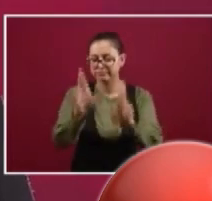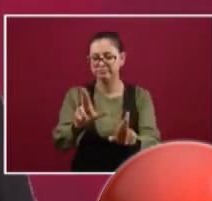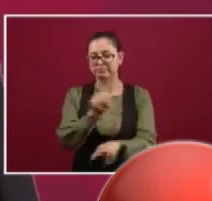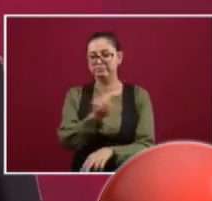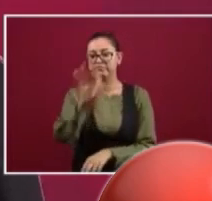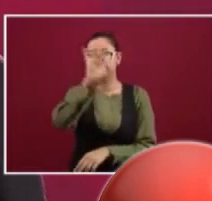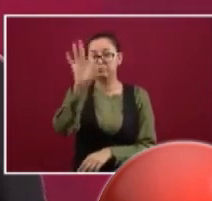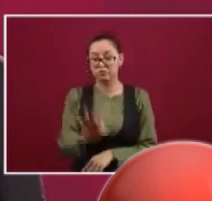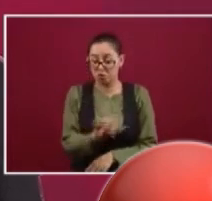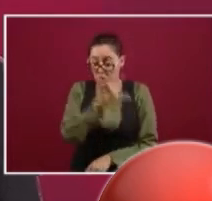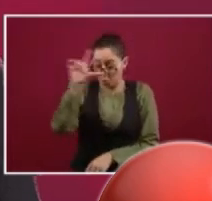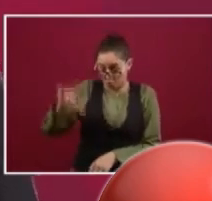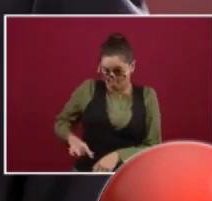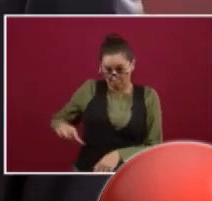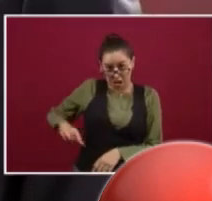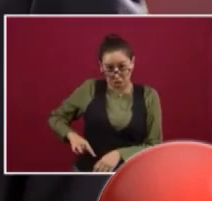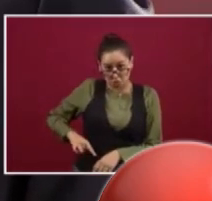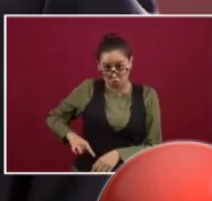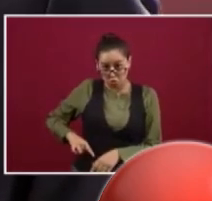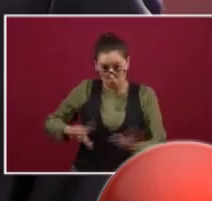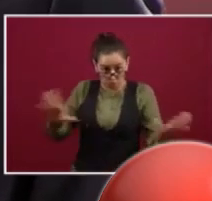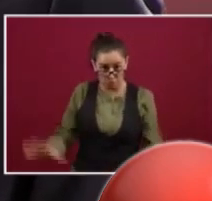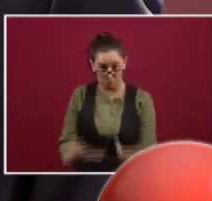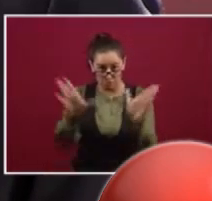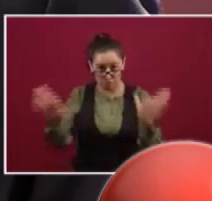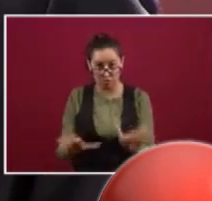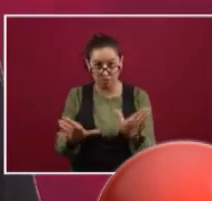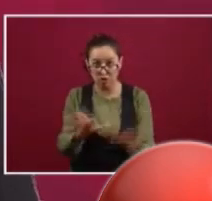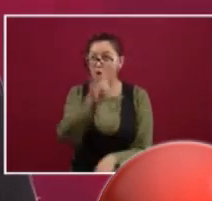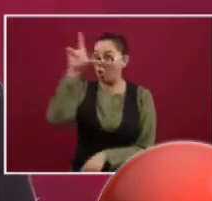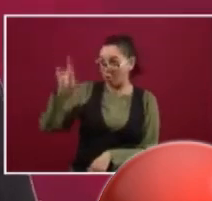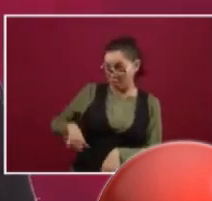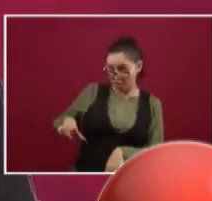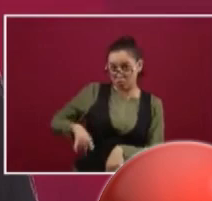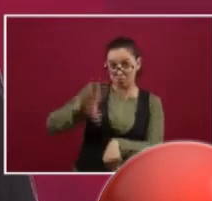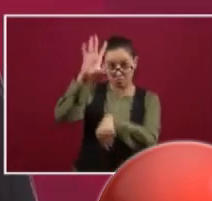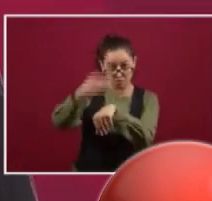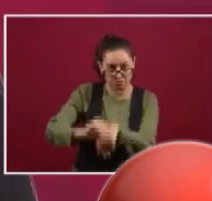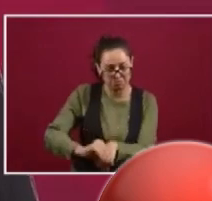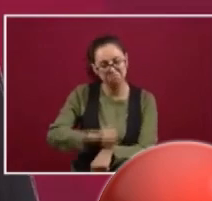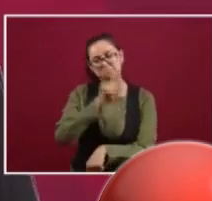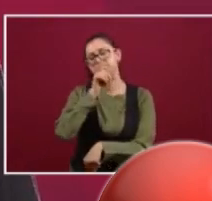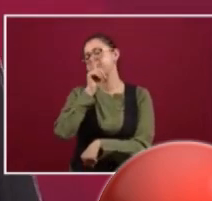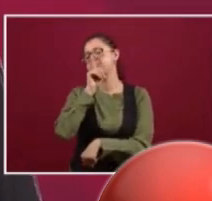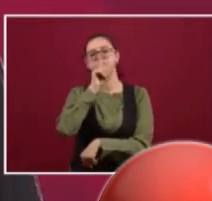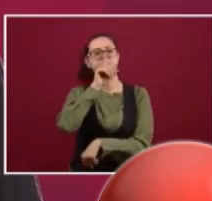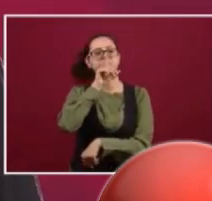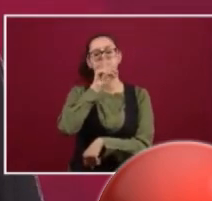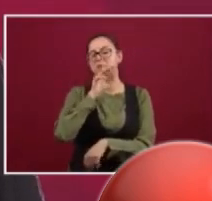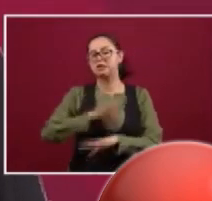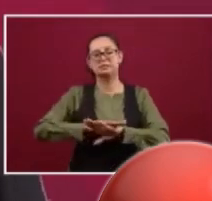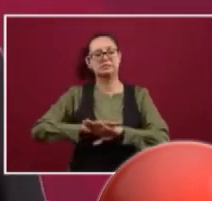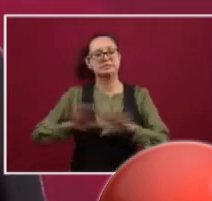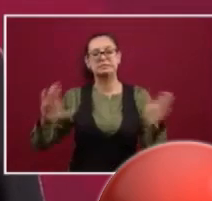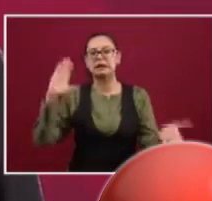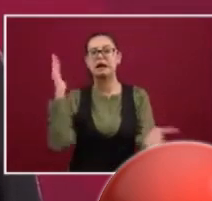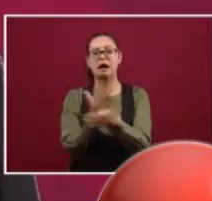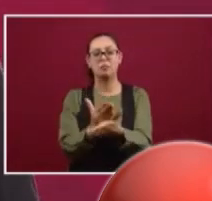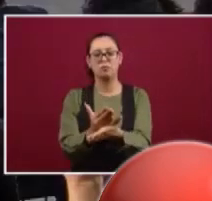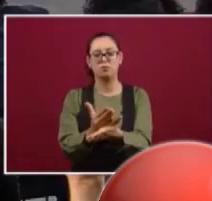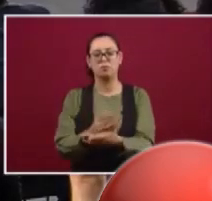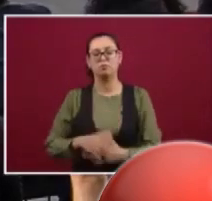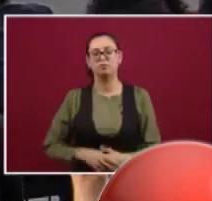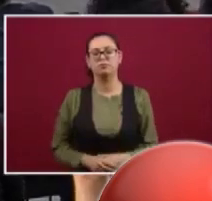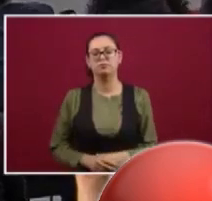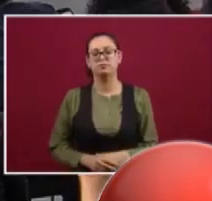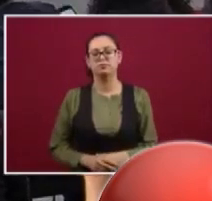promovidas o toleradas por el estado bueno pues ahí lo tiene usted ahí lo